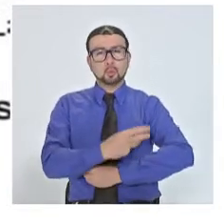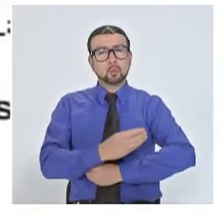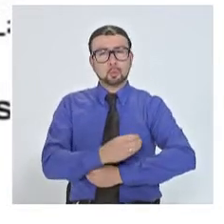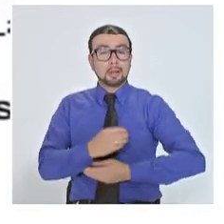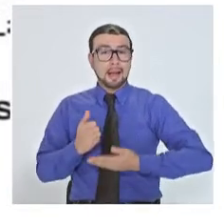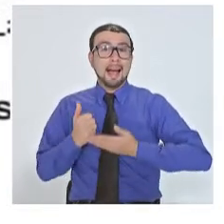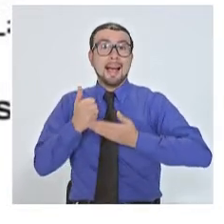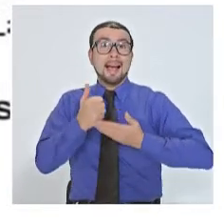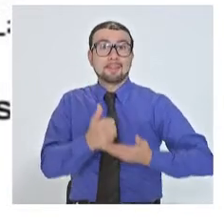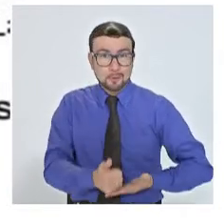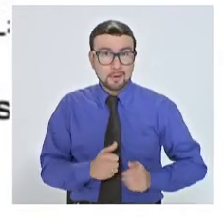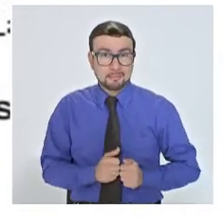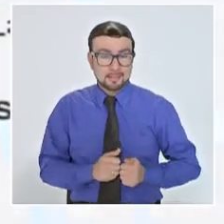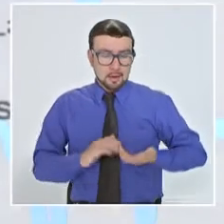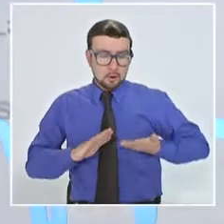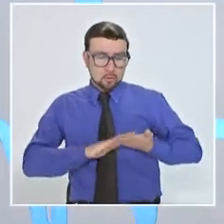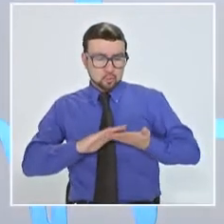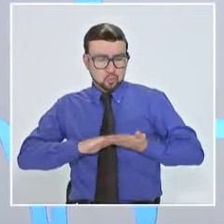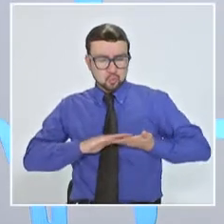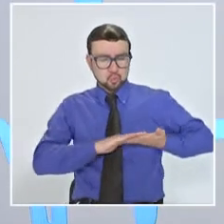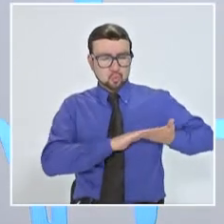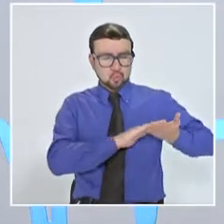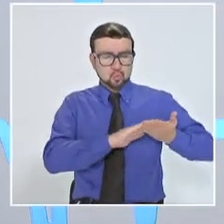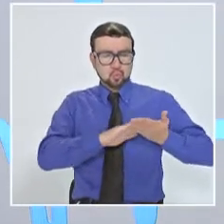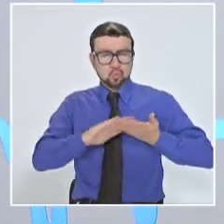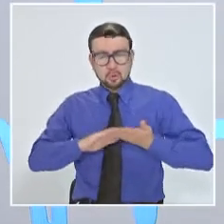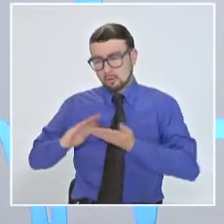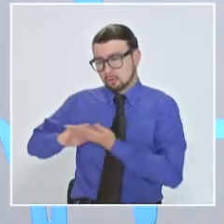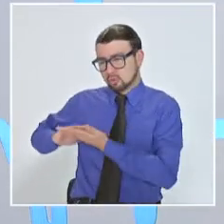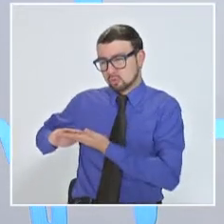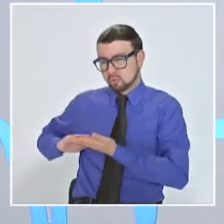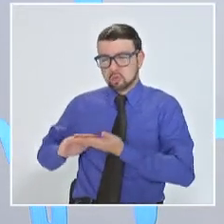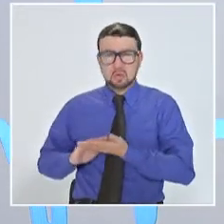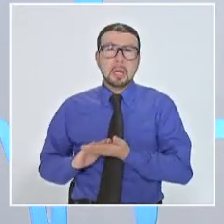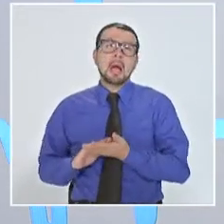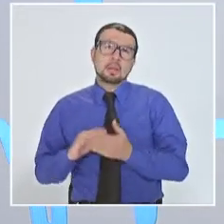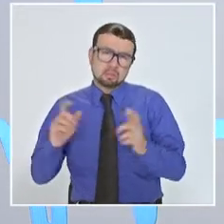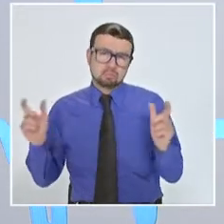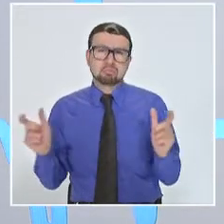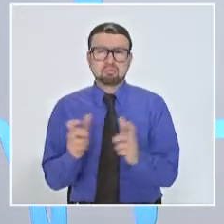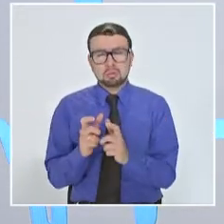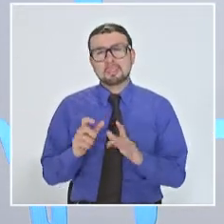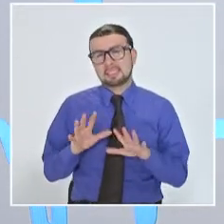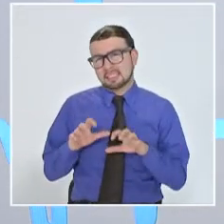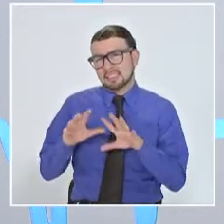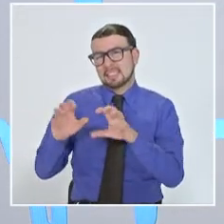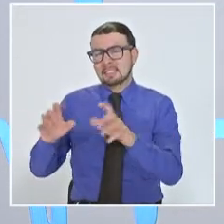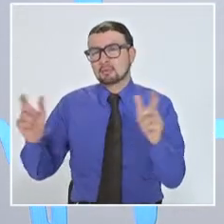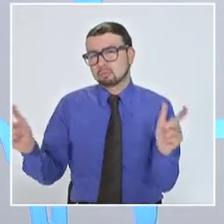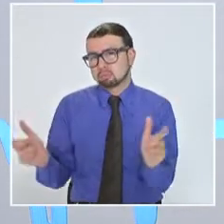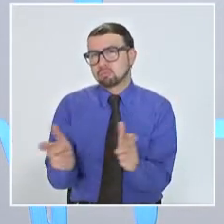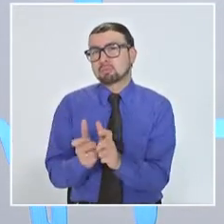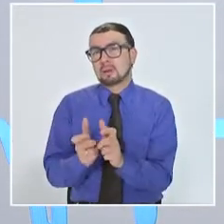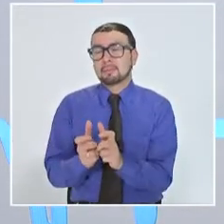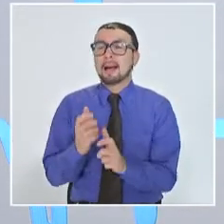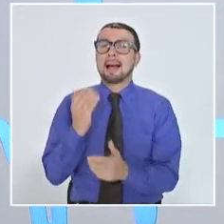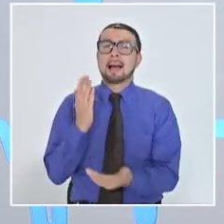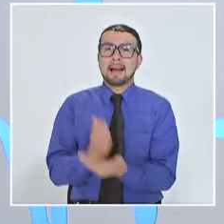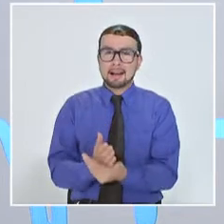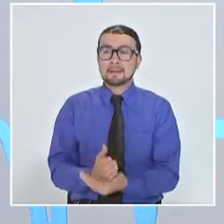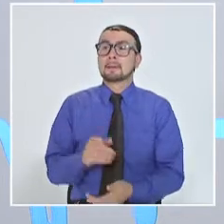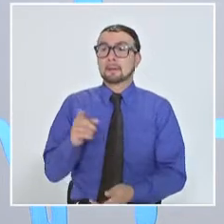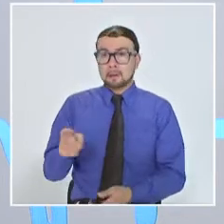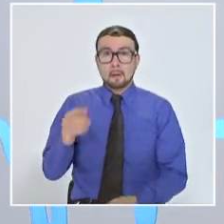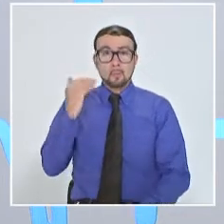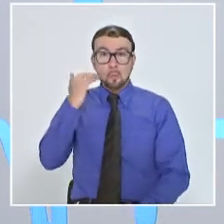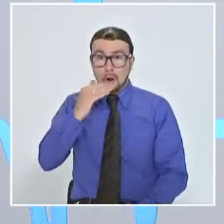en la glándula mamaria, hace que se presente menos la posibilidad de que se genere el cáncer, porque en ese momento en que la